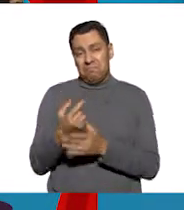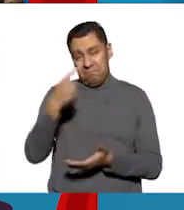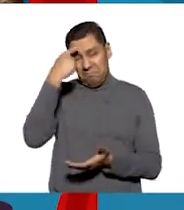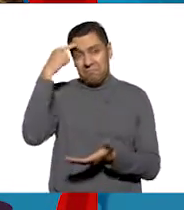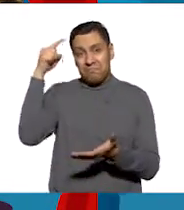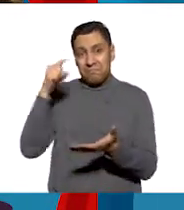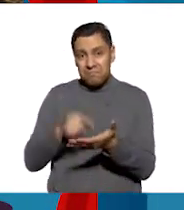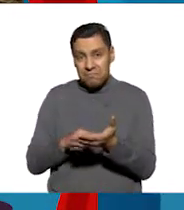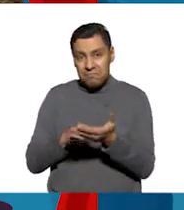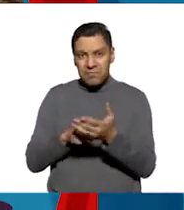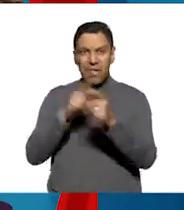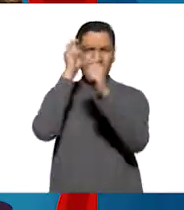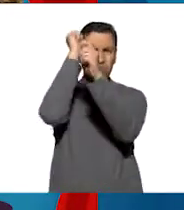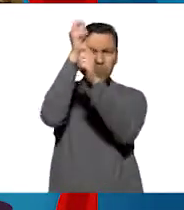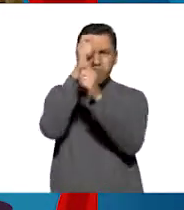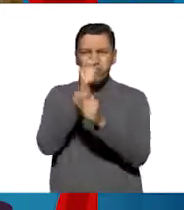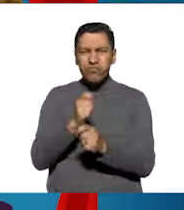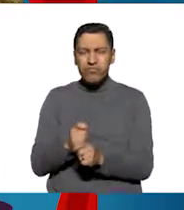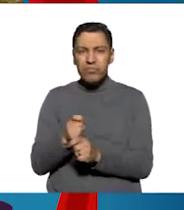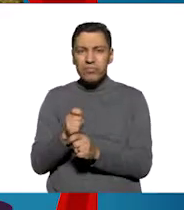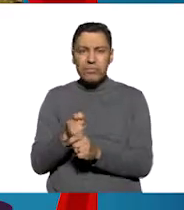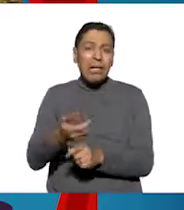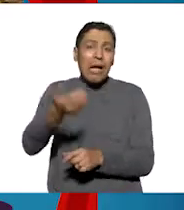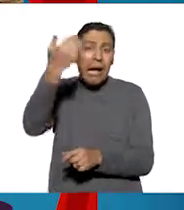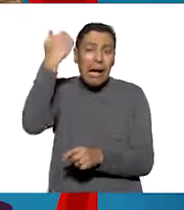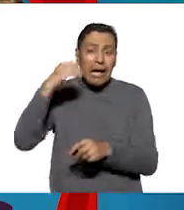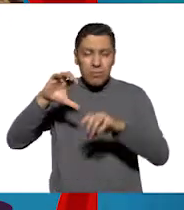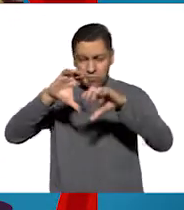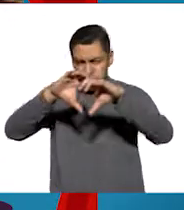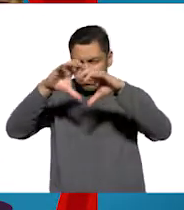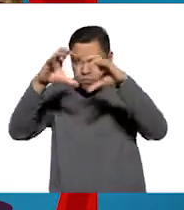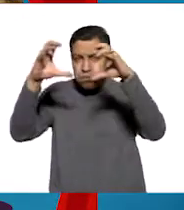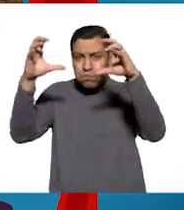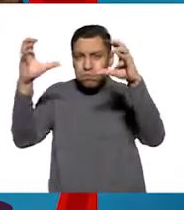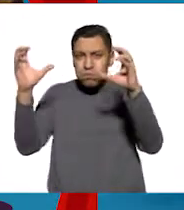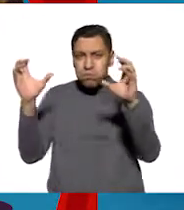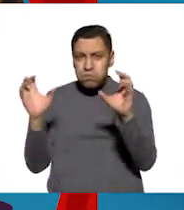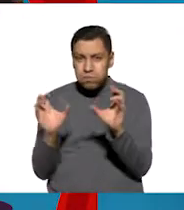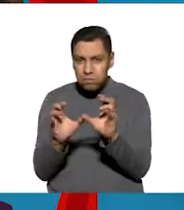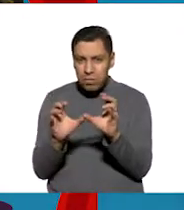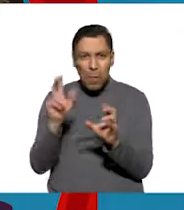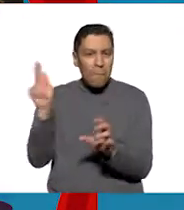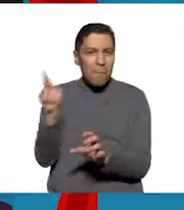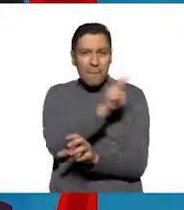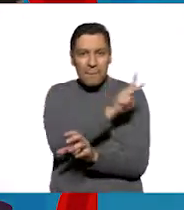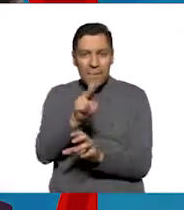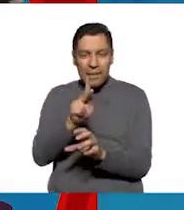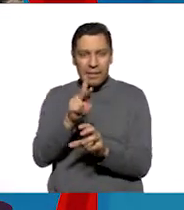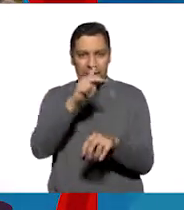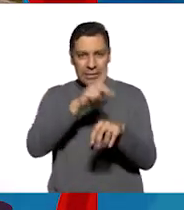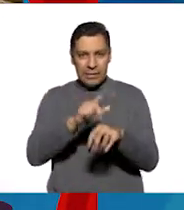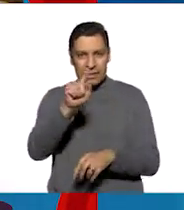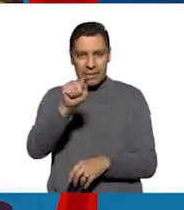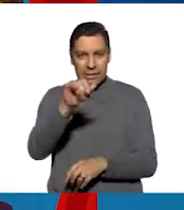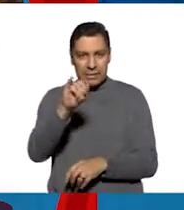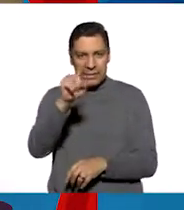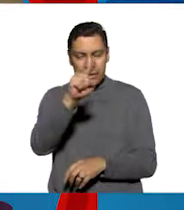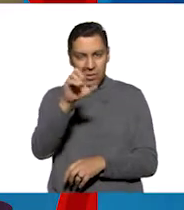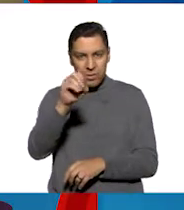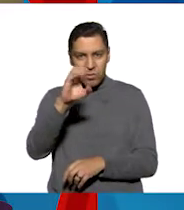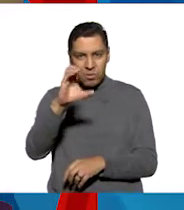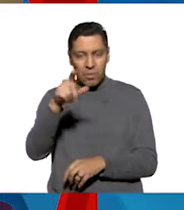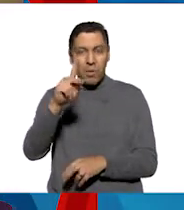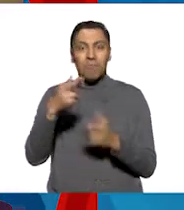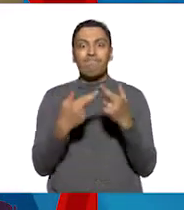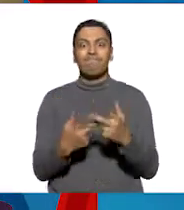que iban a esculpir era un gran cilindro como la piedra de Tizoc. Sin embargo, en un momento dado, esta piedra se